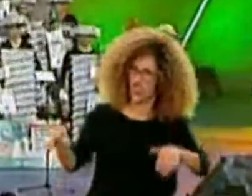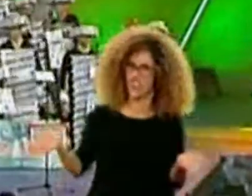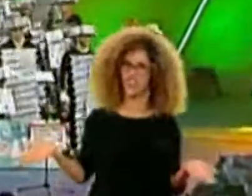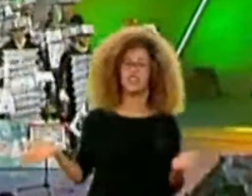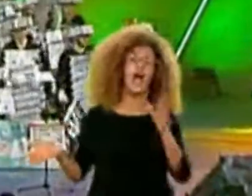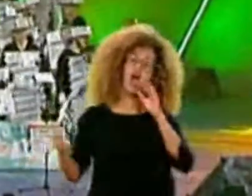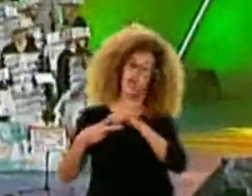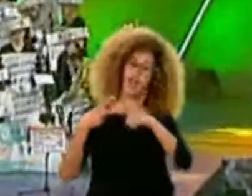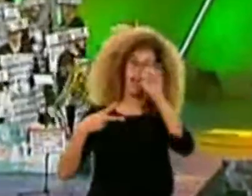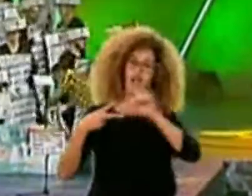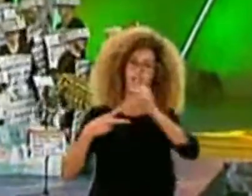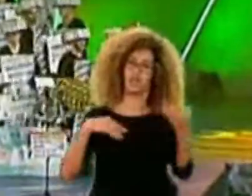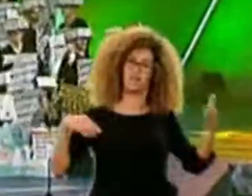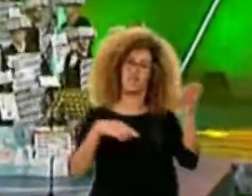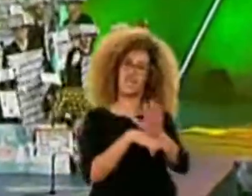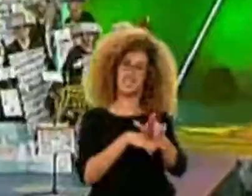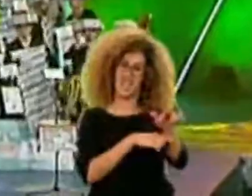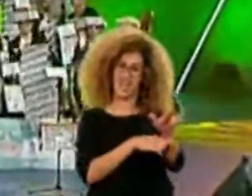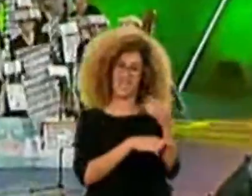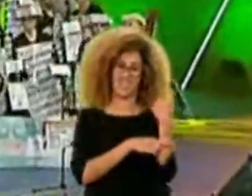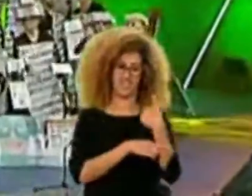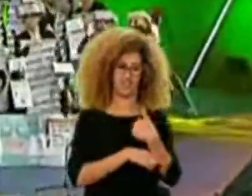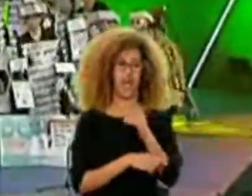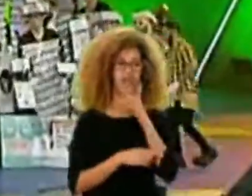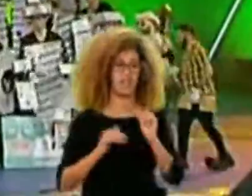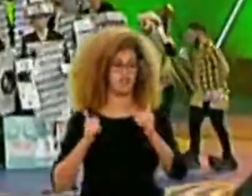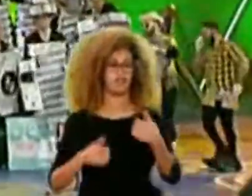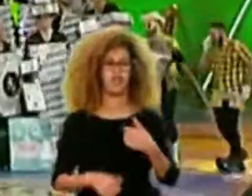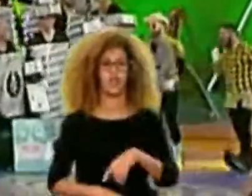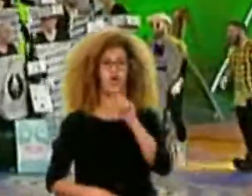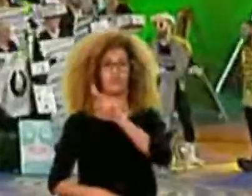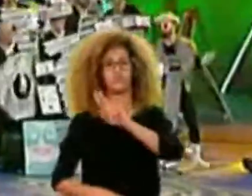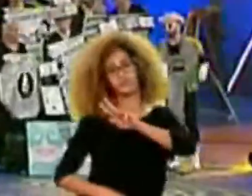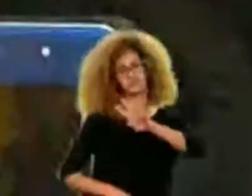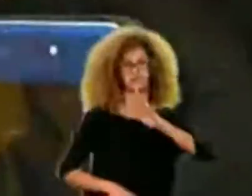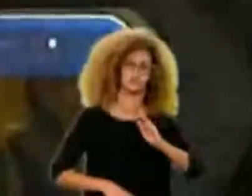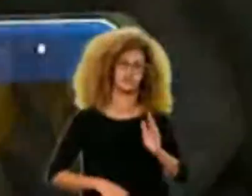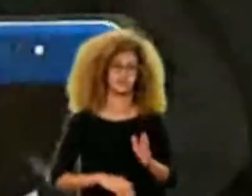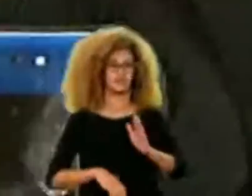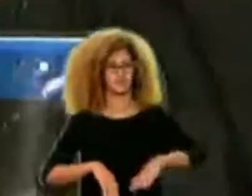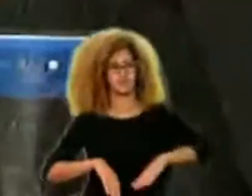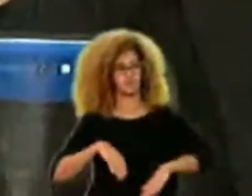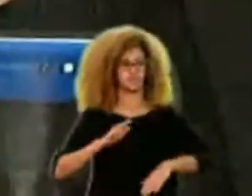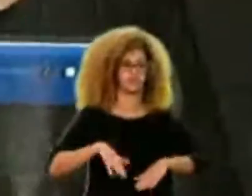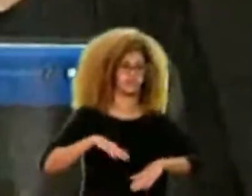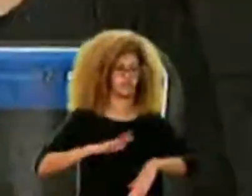segunda canción de Legañoso. Que ahí están. One, two. Un, dos, tres, cuatro.